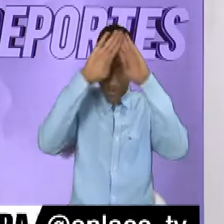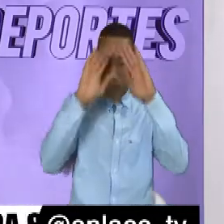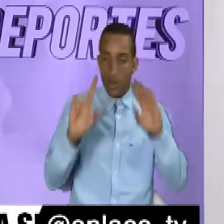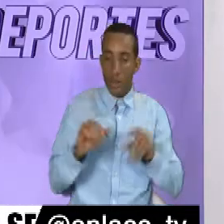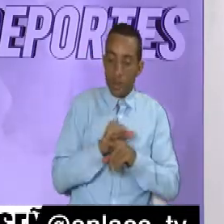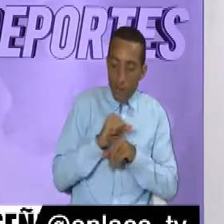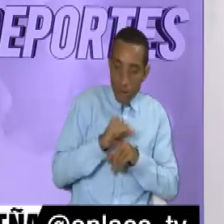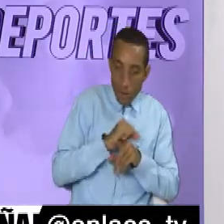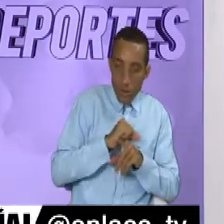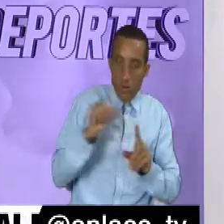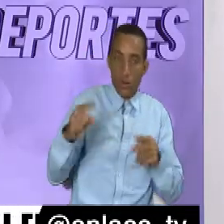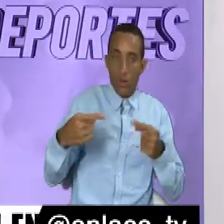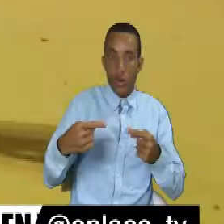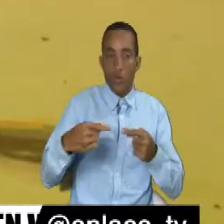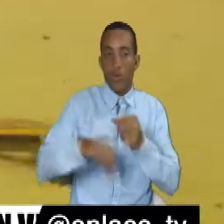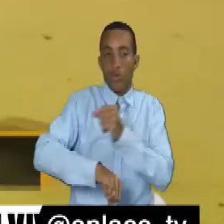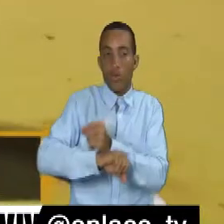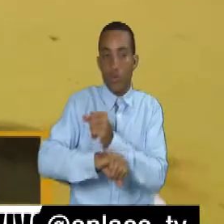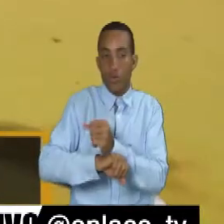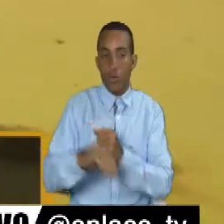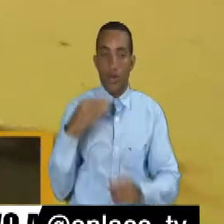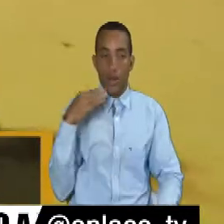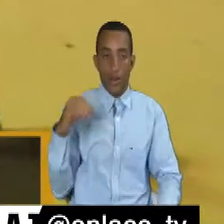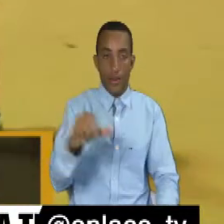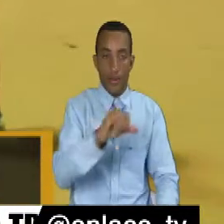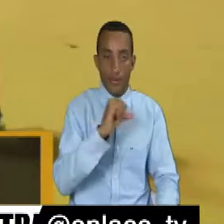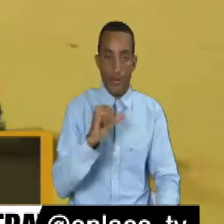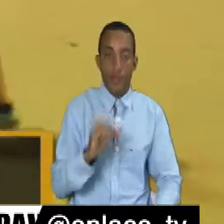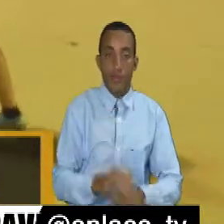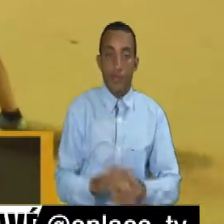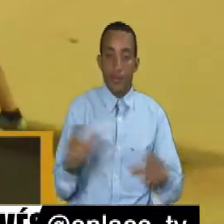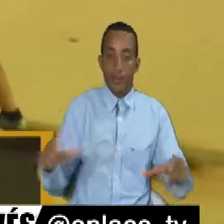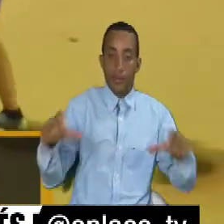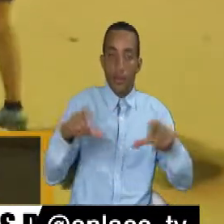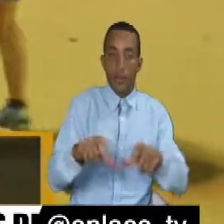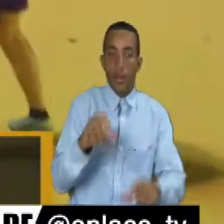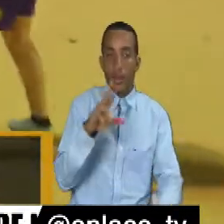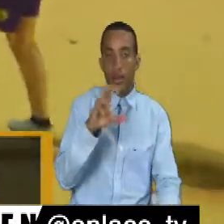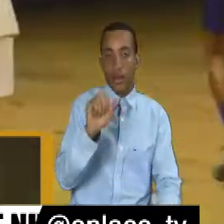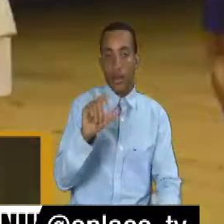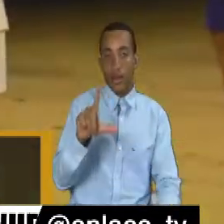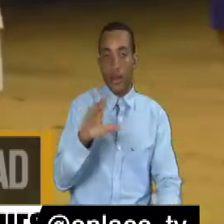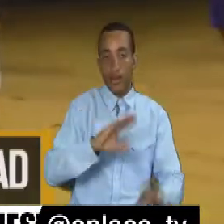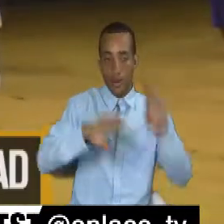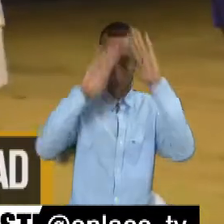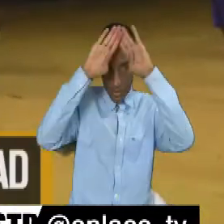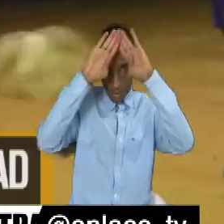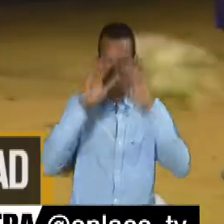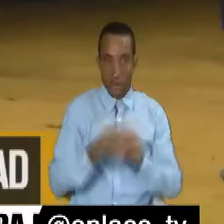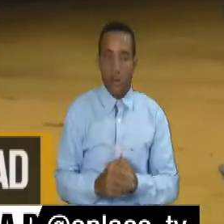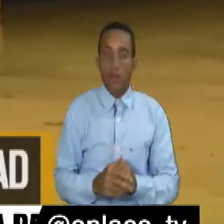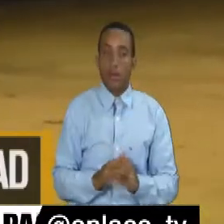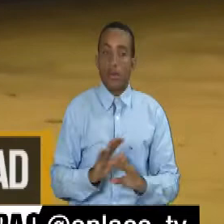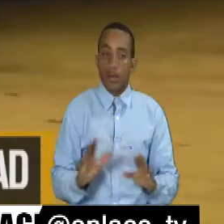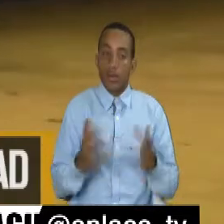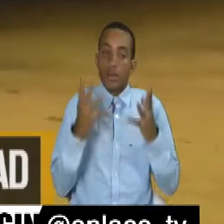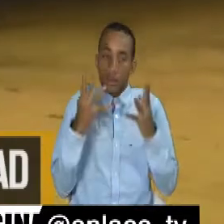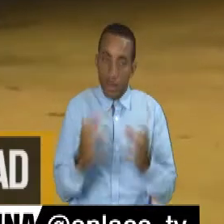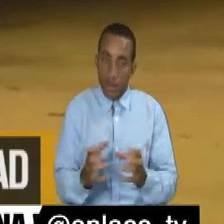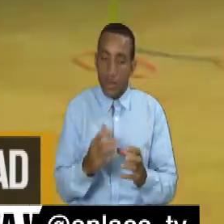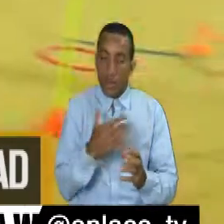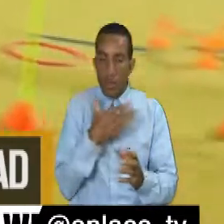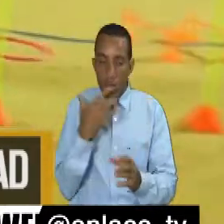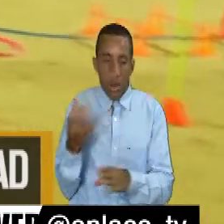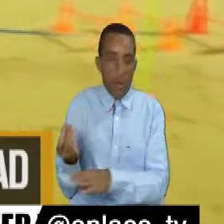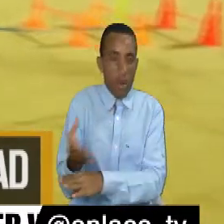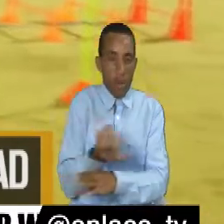la ciudad. El equipo femenino de minifútbol Real Centro entrena fuertemente y se prepara para estar entre las mejores del campeonato municipal